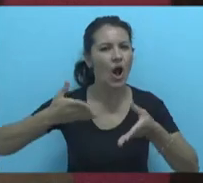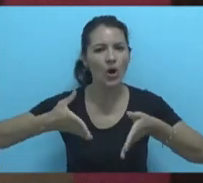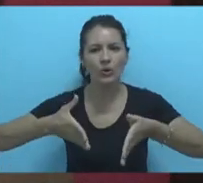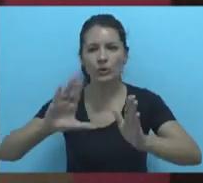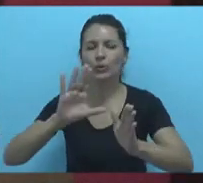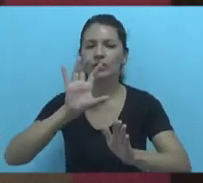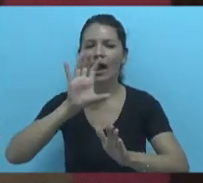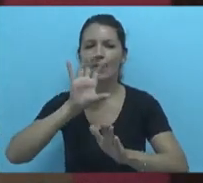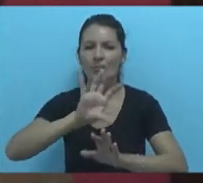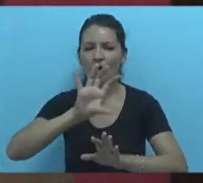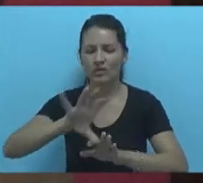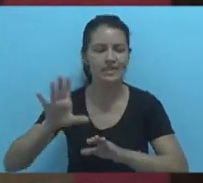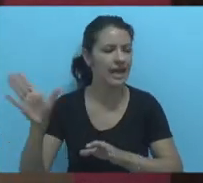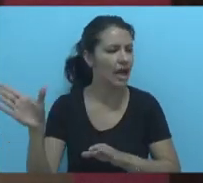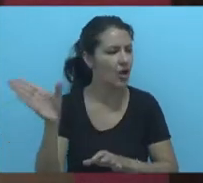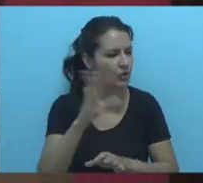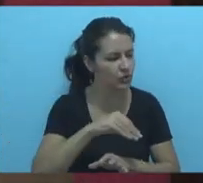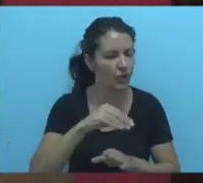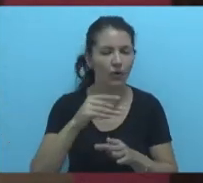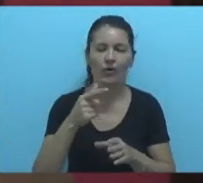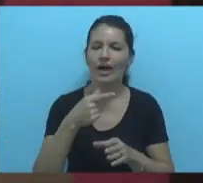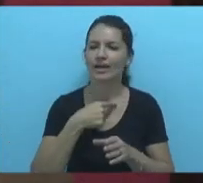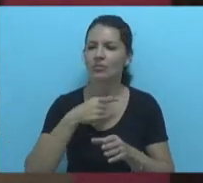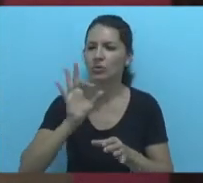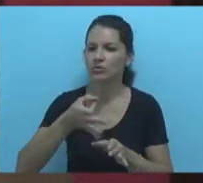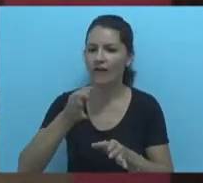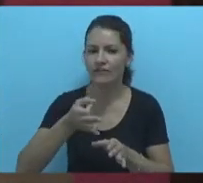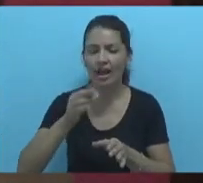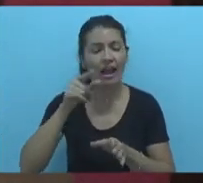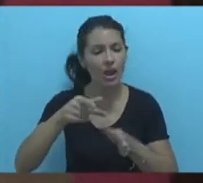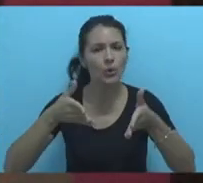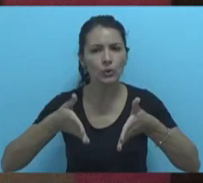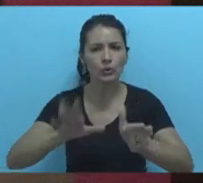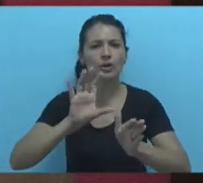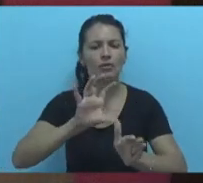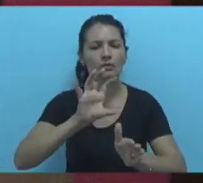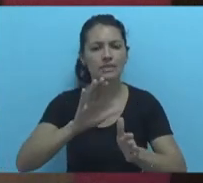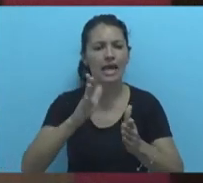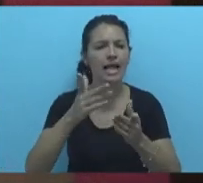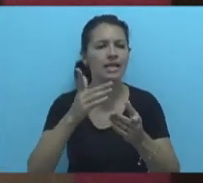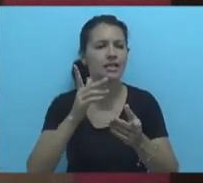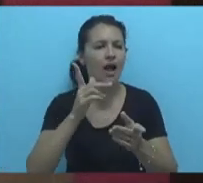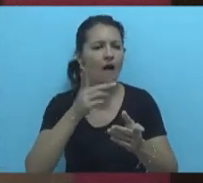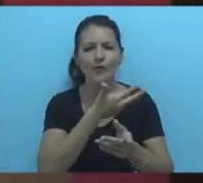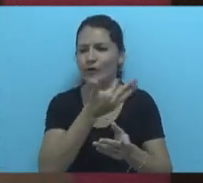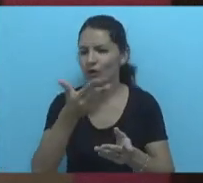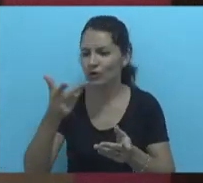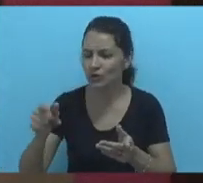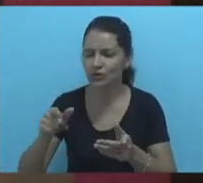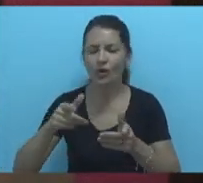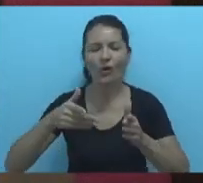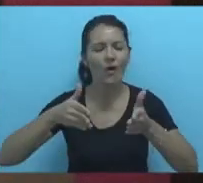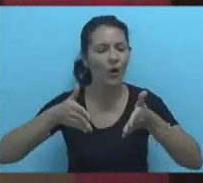provinciales, solicitando que se haga un informe en relación a si el gobierno provincial pudo hacer un relevamiento de cómo